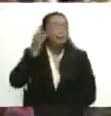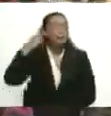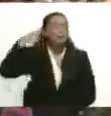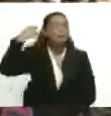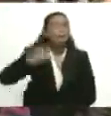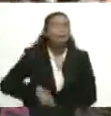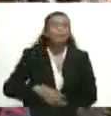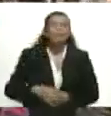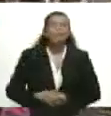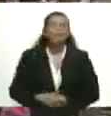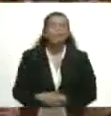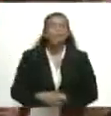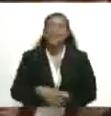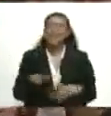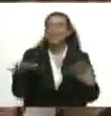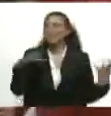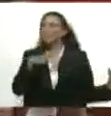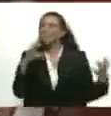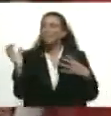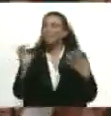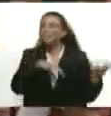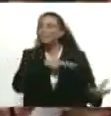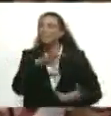Eso es saboteo, eso es saboteo.